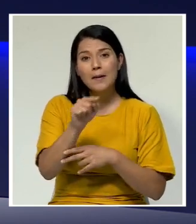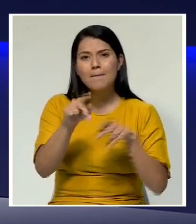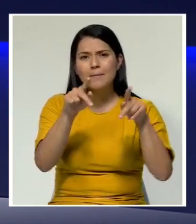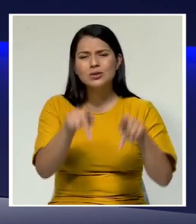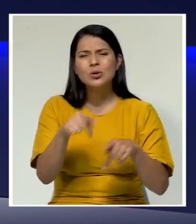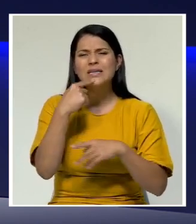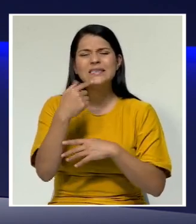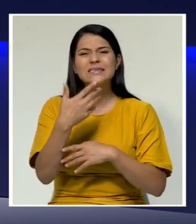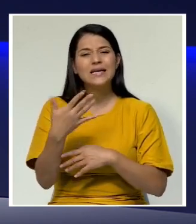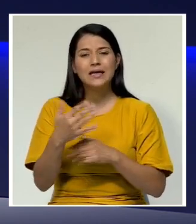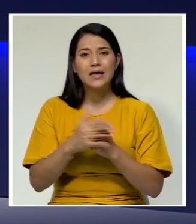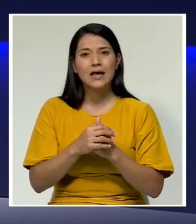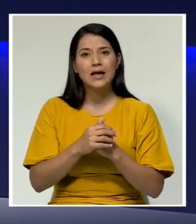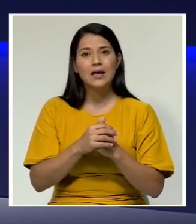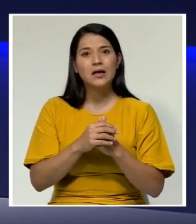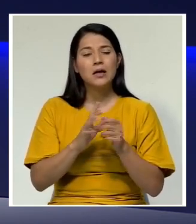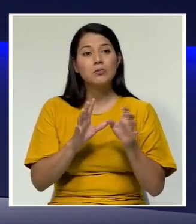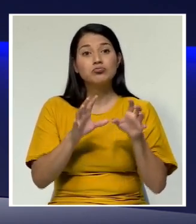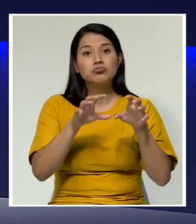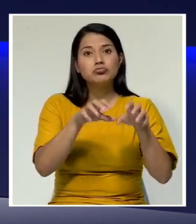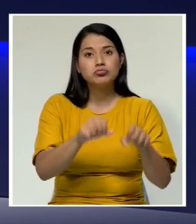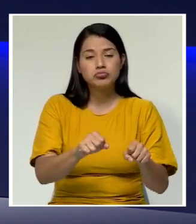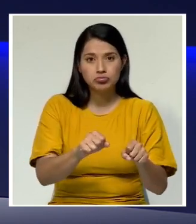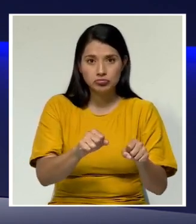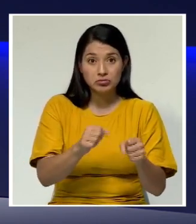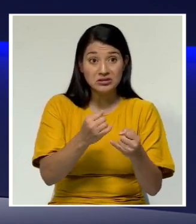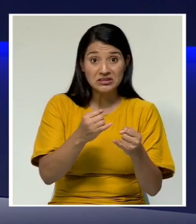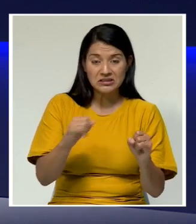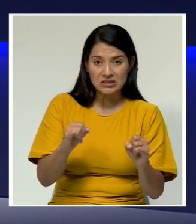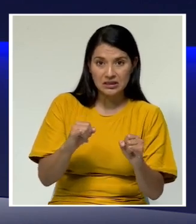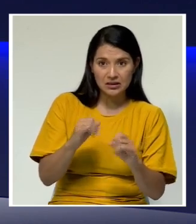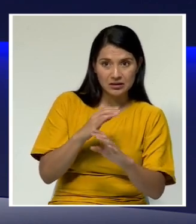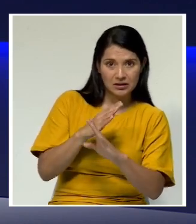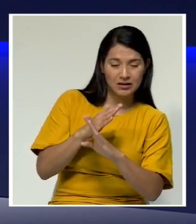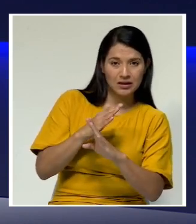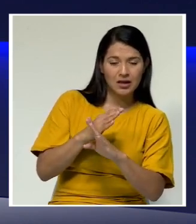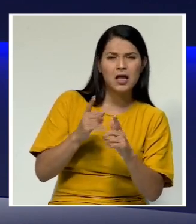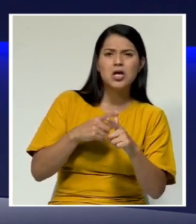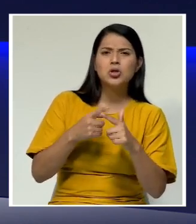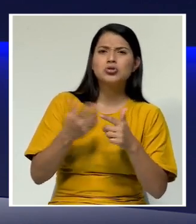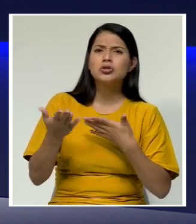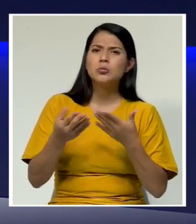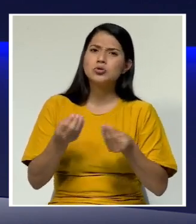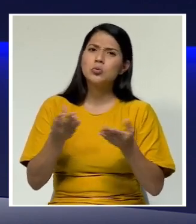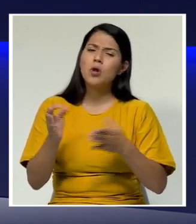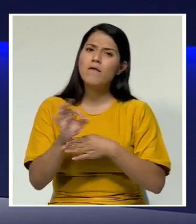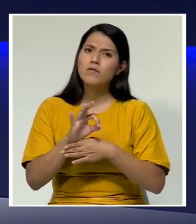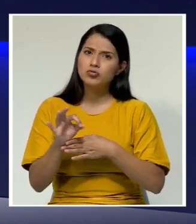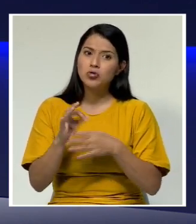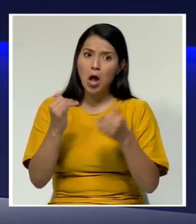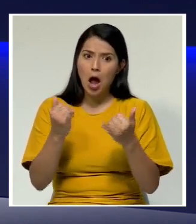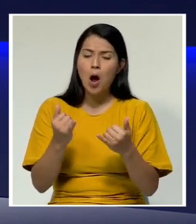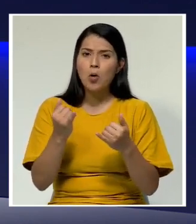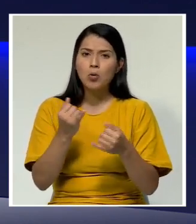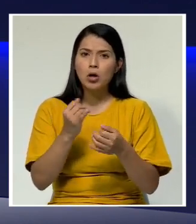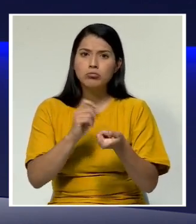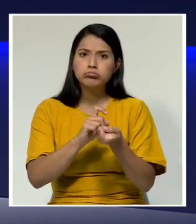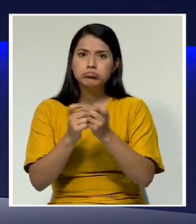(7:42 de la noche). Vamos de inmediato al ámbito internacional. Dos nuevas subvariantes de Omicron provocan un aumento de los casos de